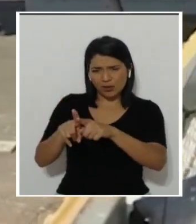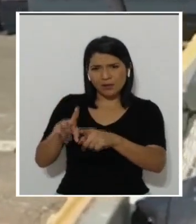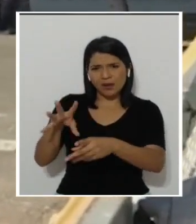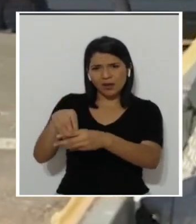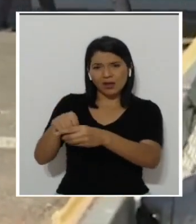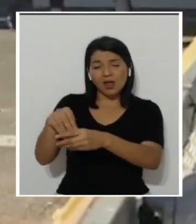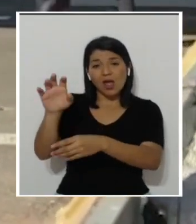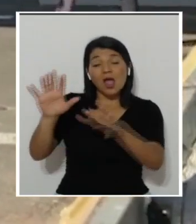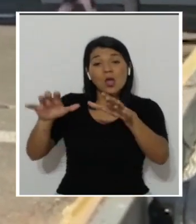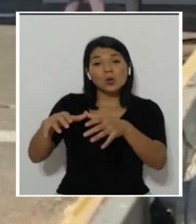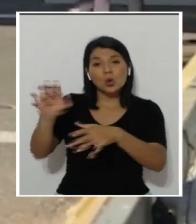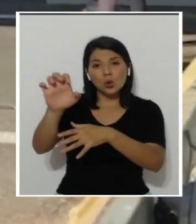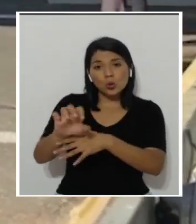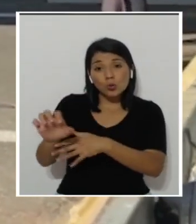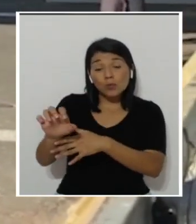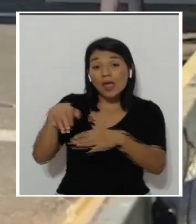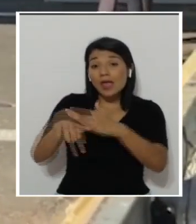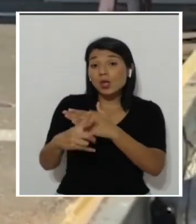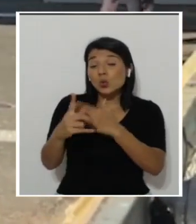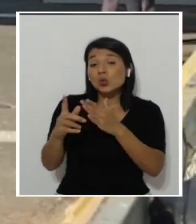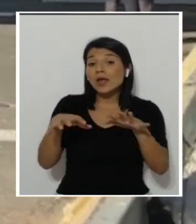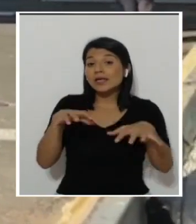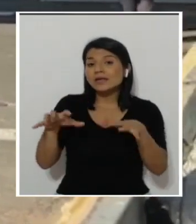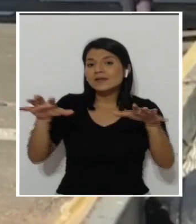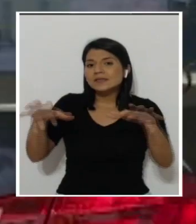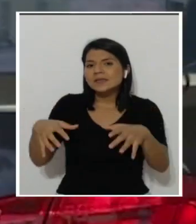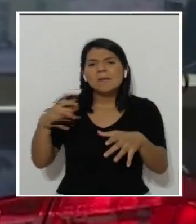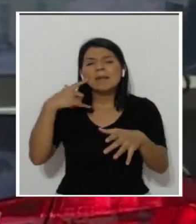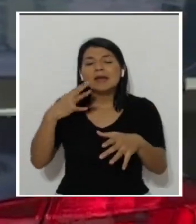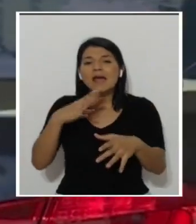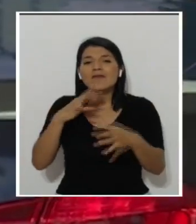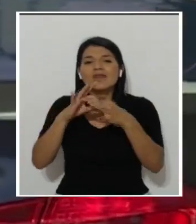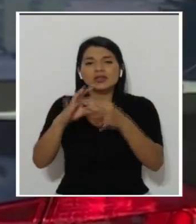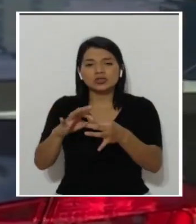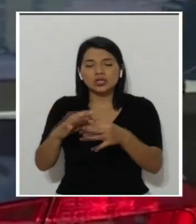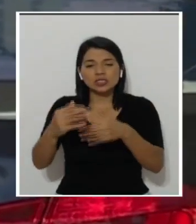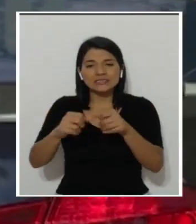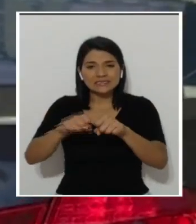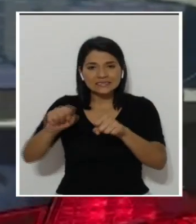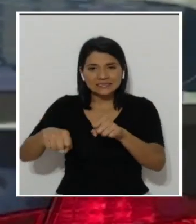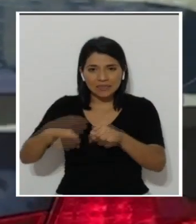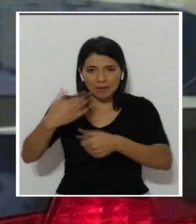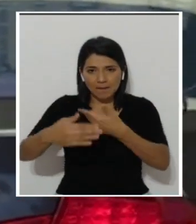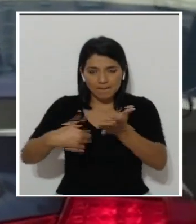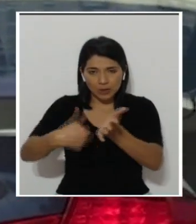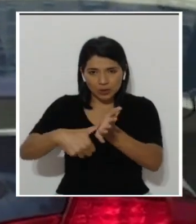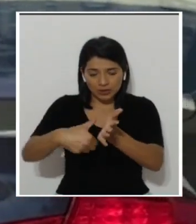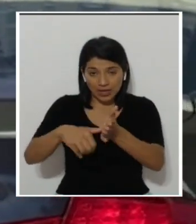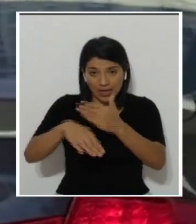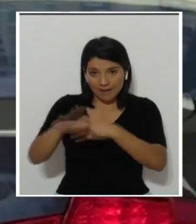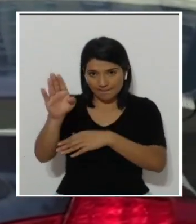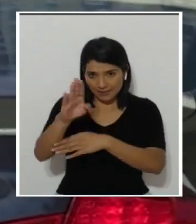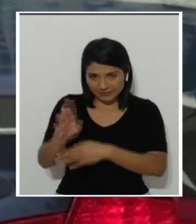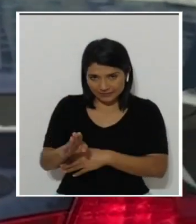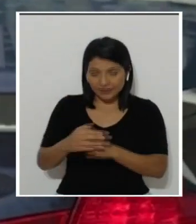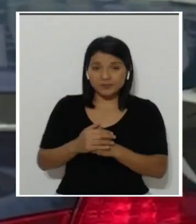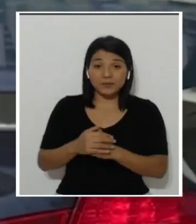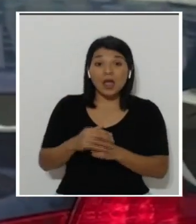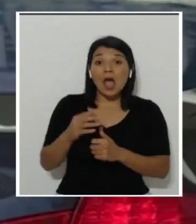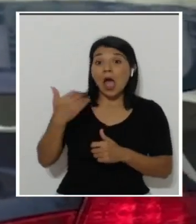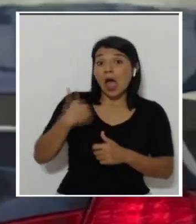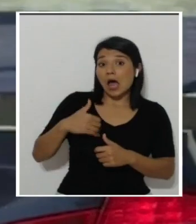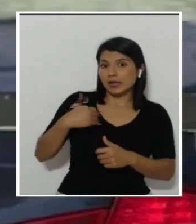para discutir el sistema electoral brasileño. Algunas embajadas de los principales socios de Brasil, como Argentina, no fueron invitadas